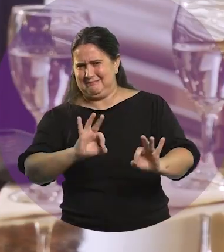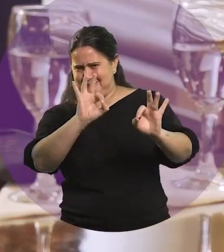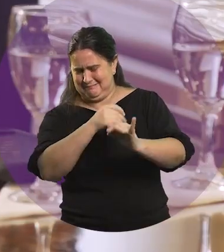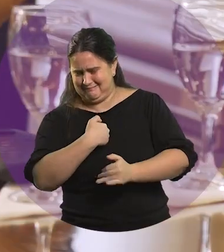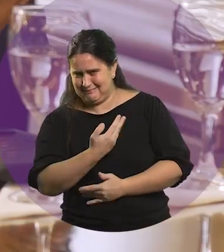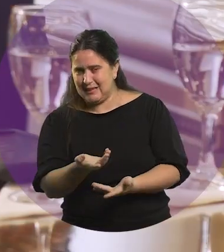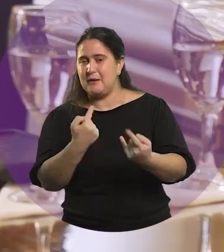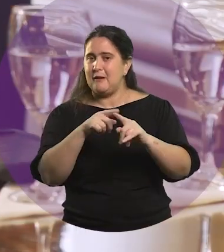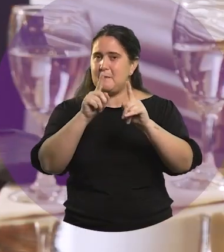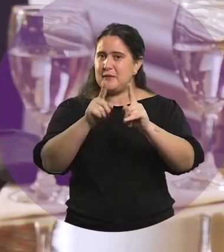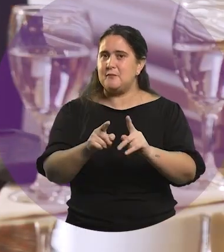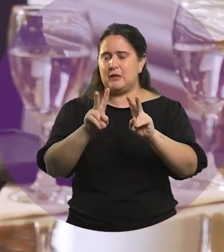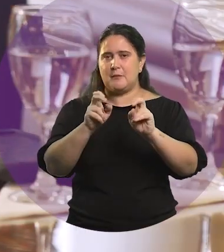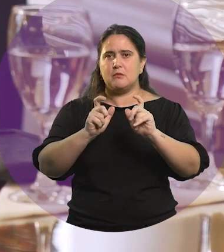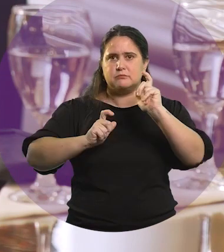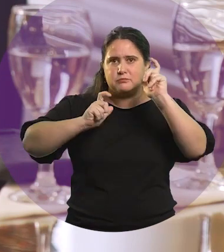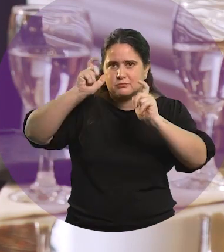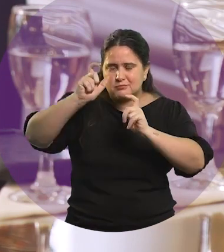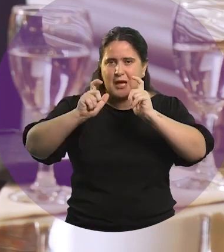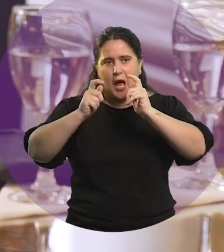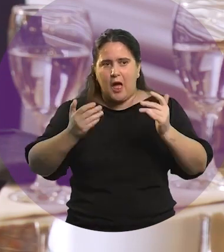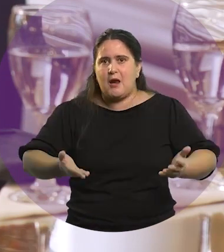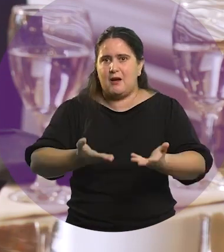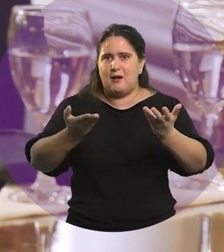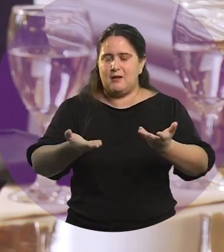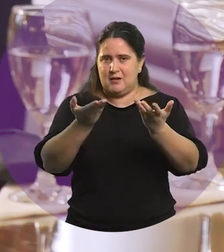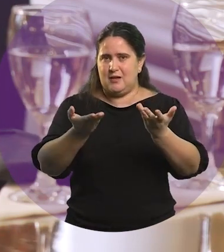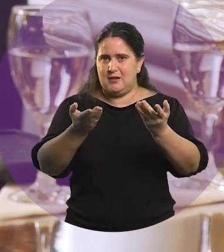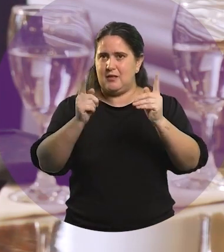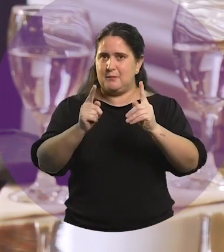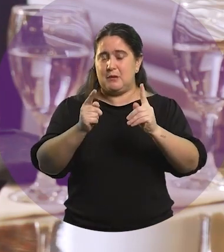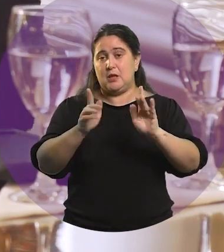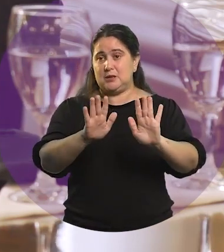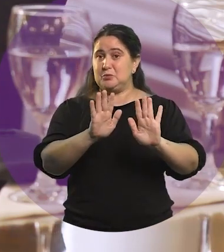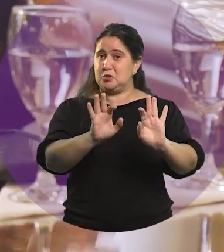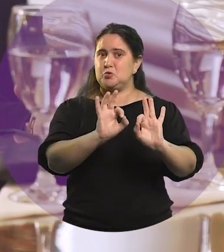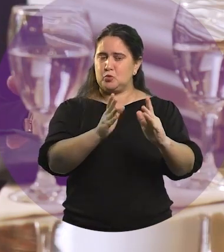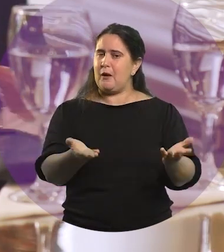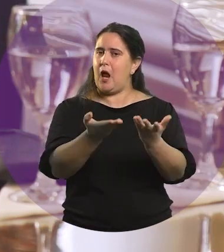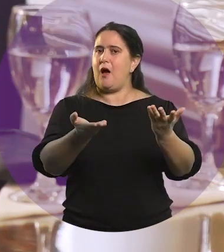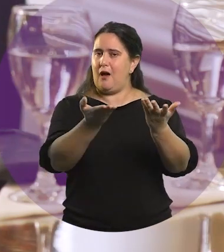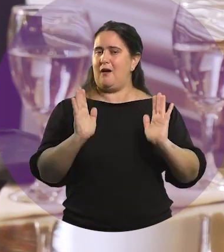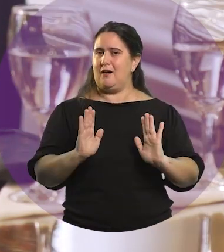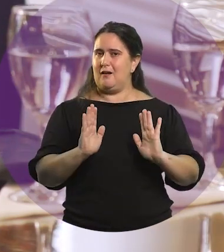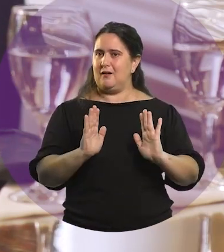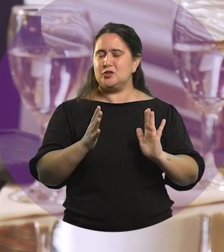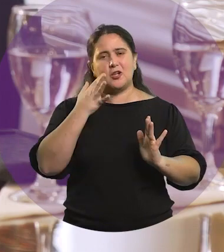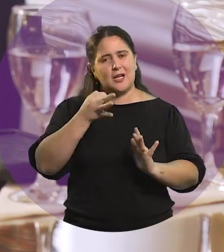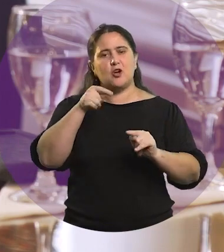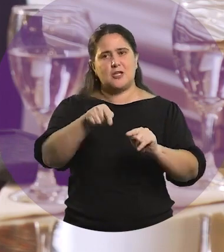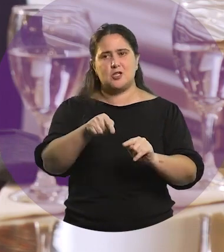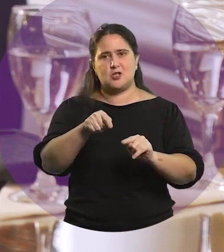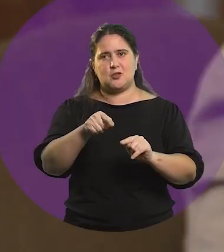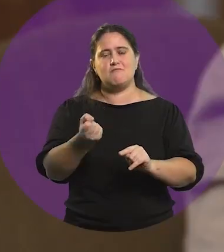pero también en temas de gesto, de la predisposición, del tratar ese estímulo, creo que está